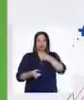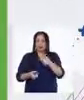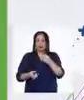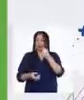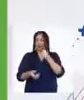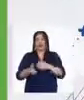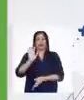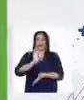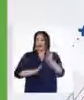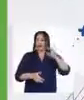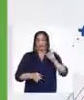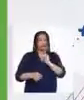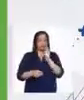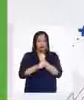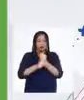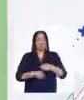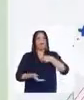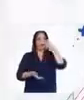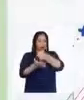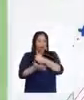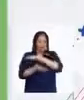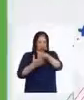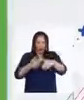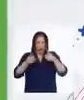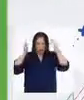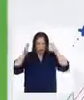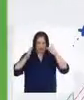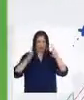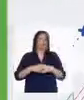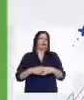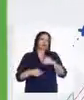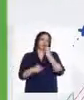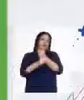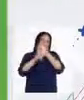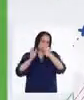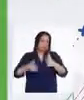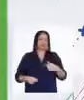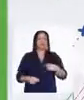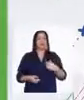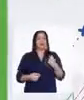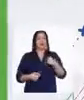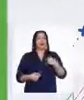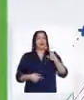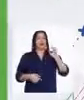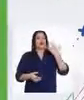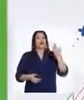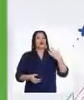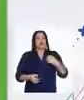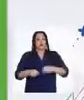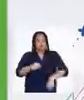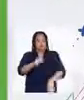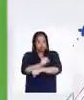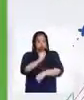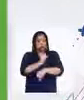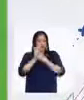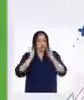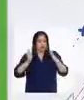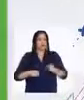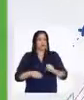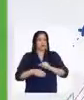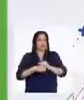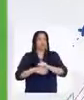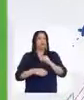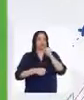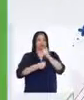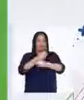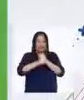liquidaciones, todo lo que vendría a ser contratación de personal. Yo fui futbolista profesional durante 13 años.